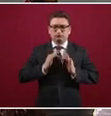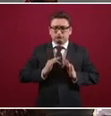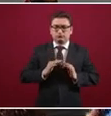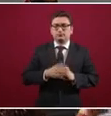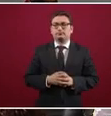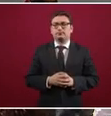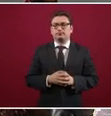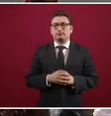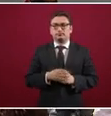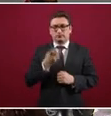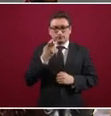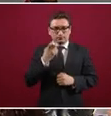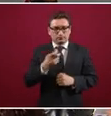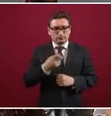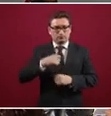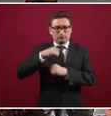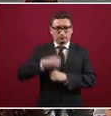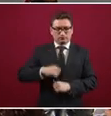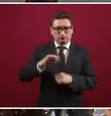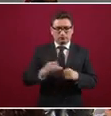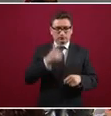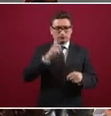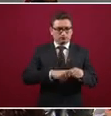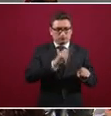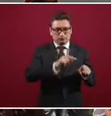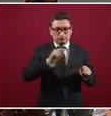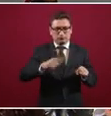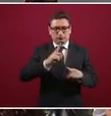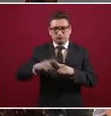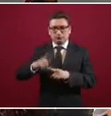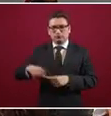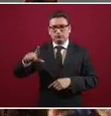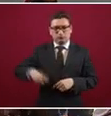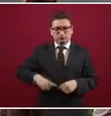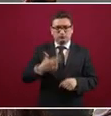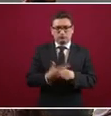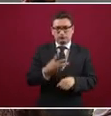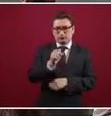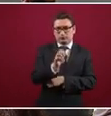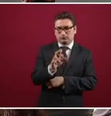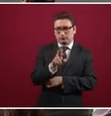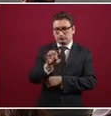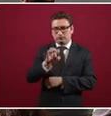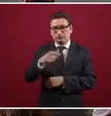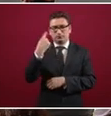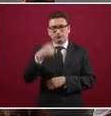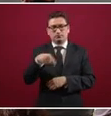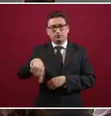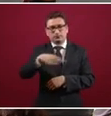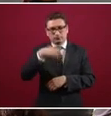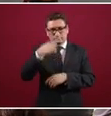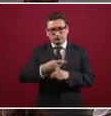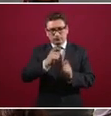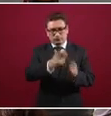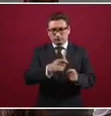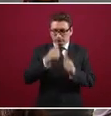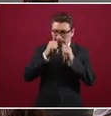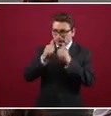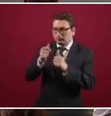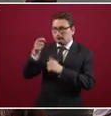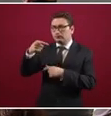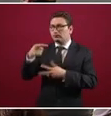está instruyendo a las distintas autores federales particularmente a gobernaciones relaciones exteriores para atender las decisiones internacionales